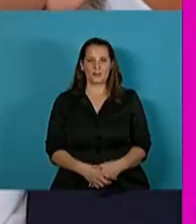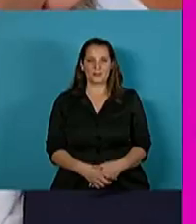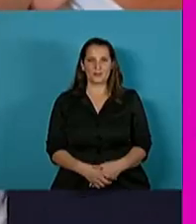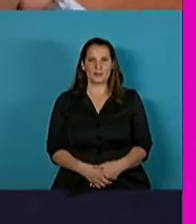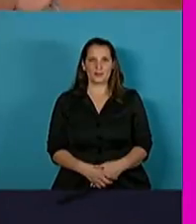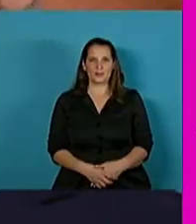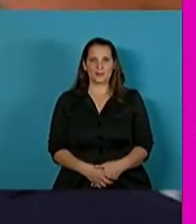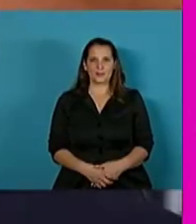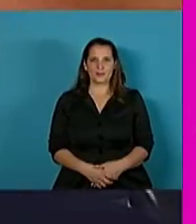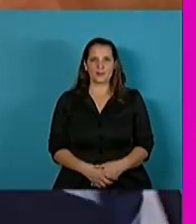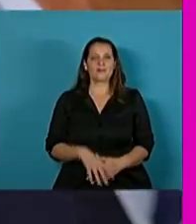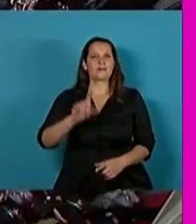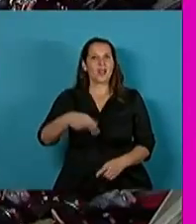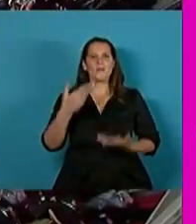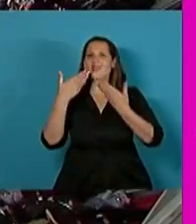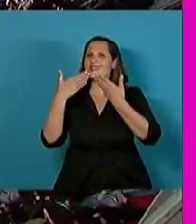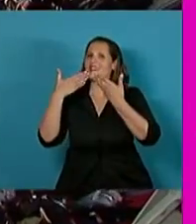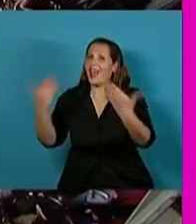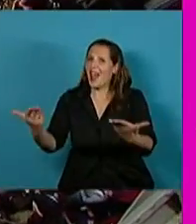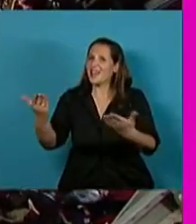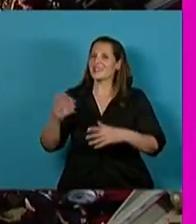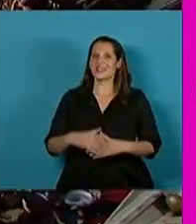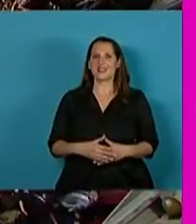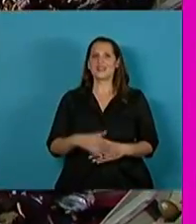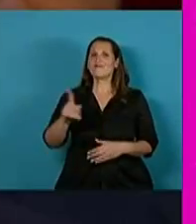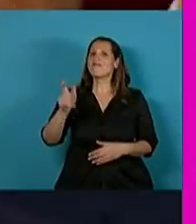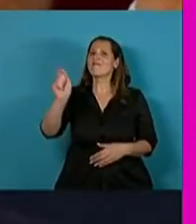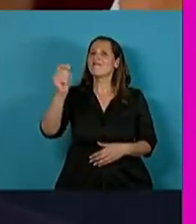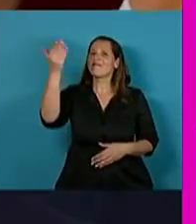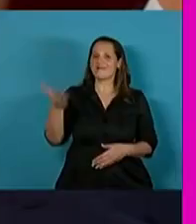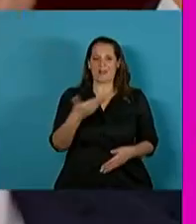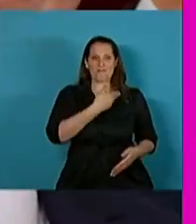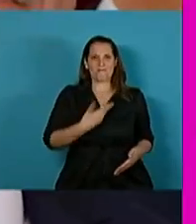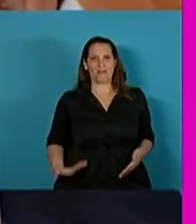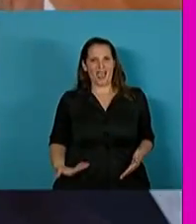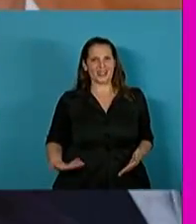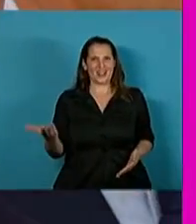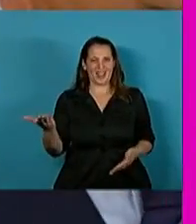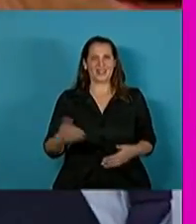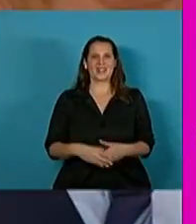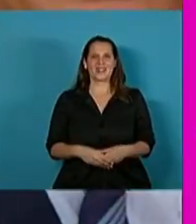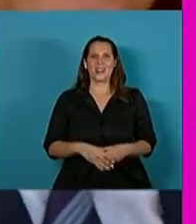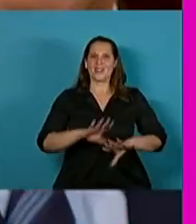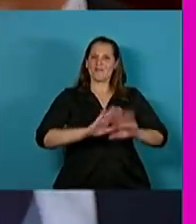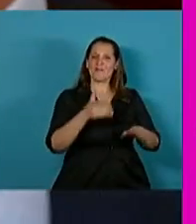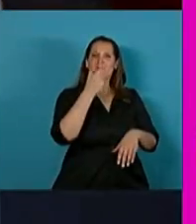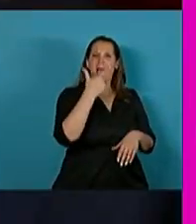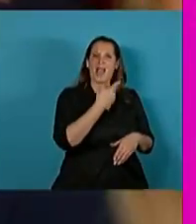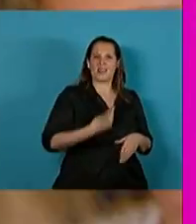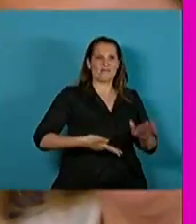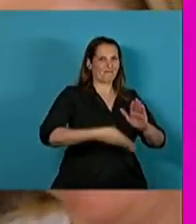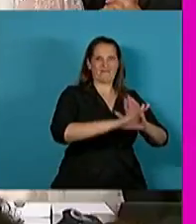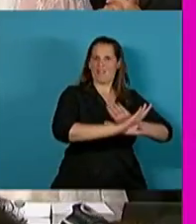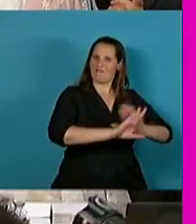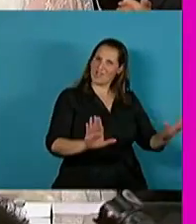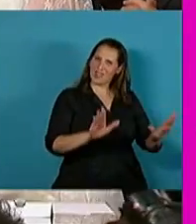¿Y Juliana estaba? No, no estaba ahí en el... No estaba. Y hablando de primera dama, me gustó mucho el porte que tiene la actual primera dama. La quiero